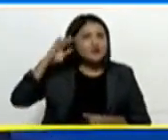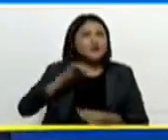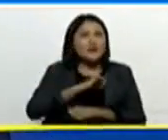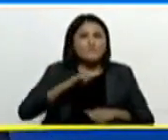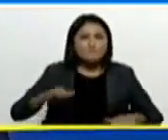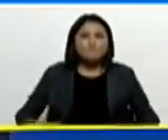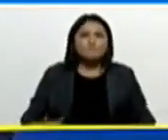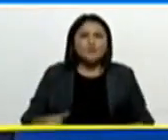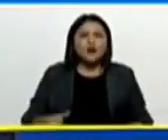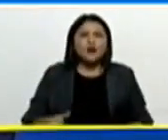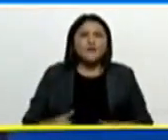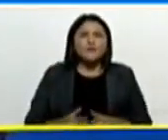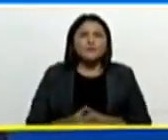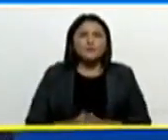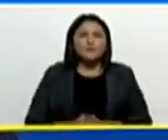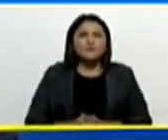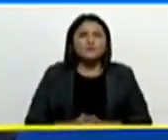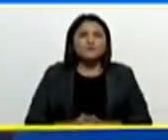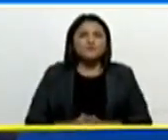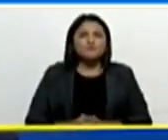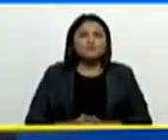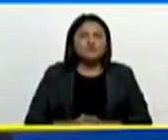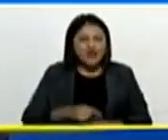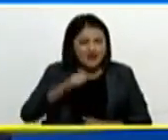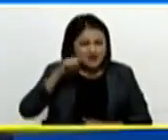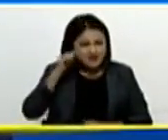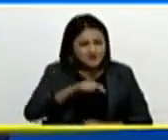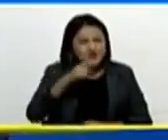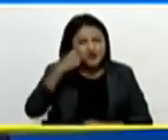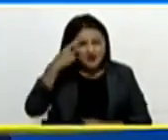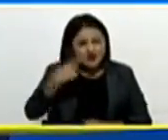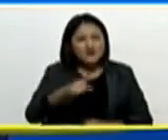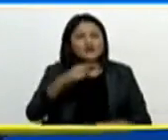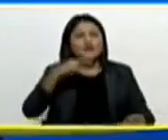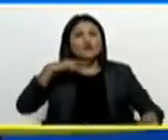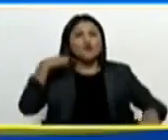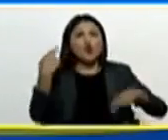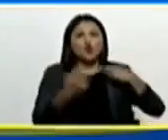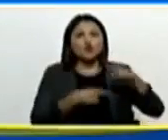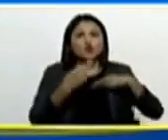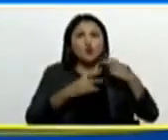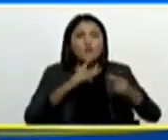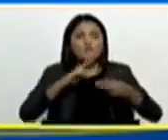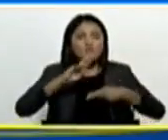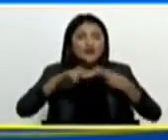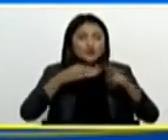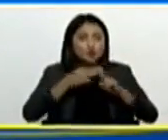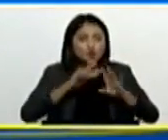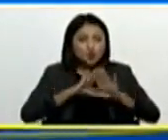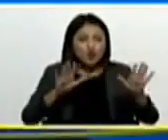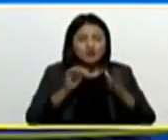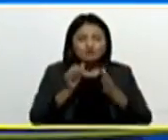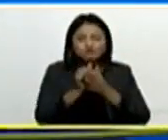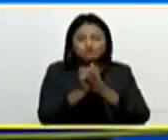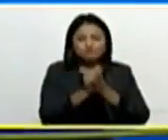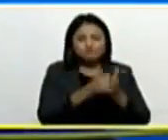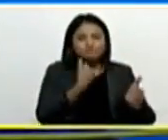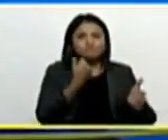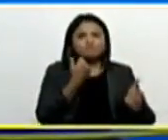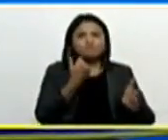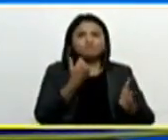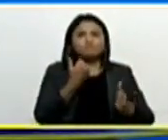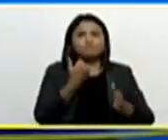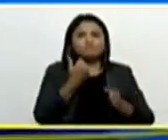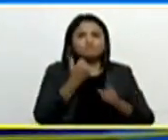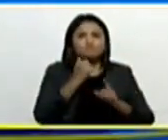donde había quedado sembrada ya la semilla de la revolución y que jamás esas fuerzas armadas iban a derrocar